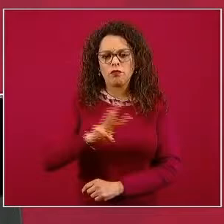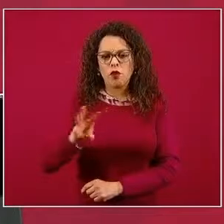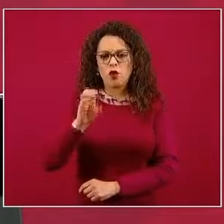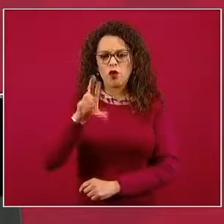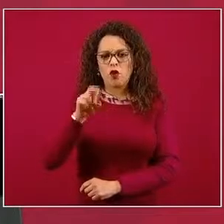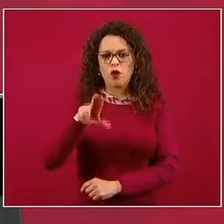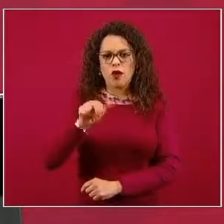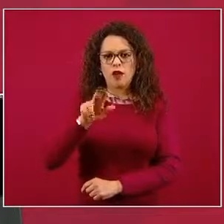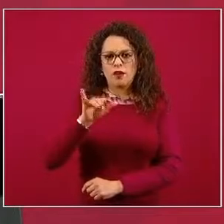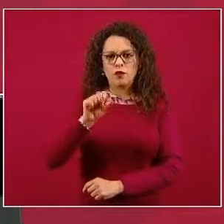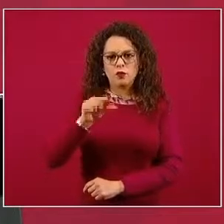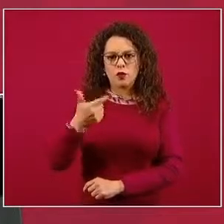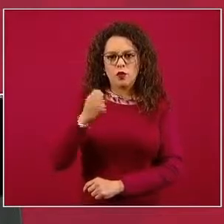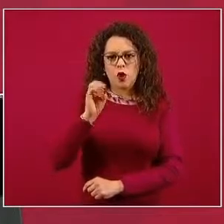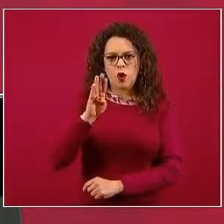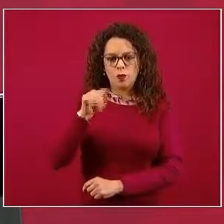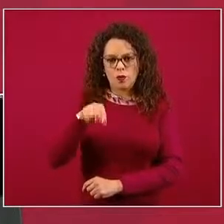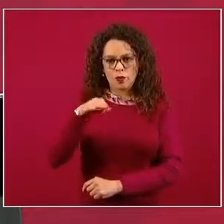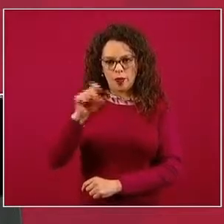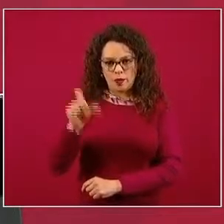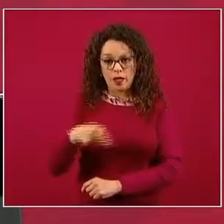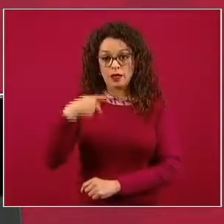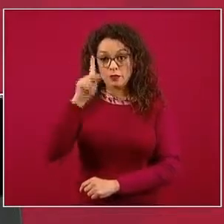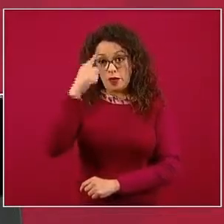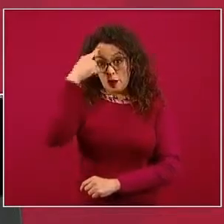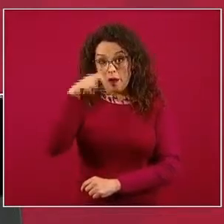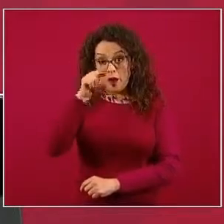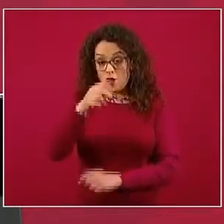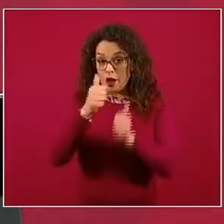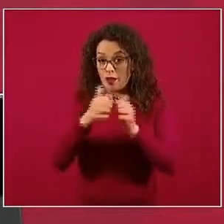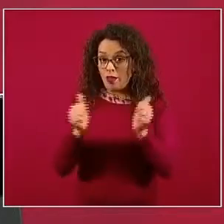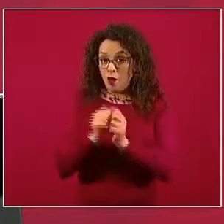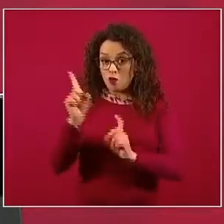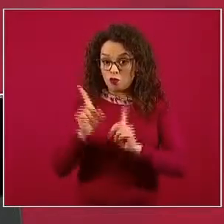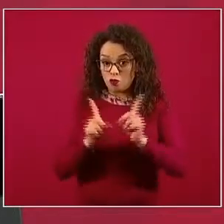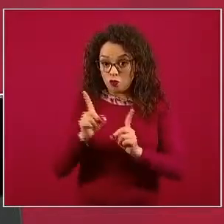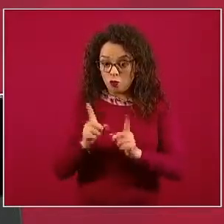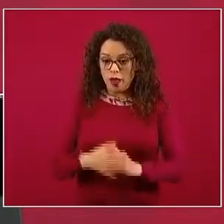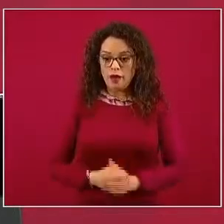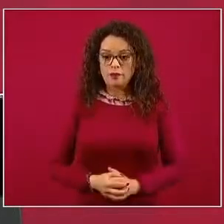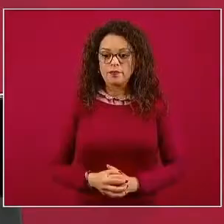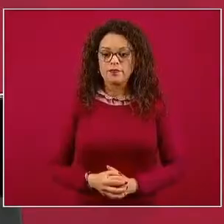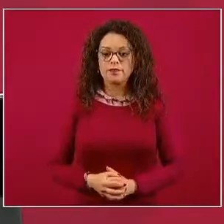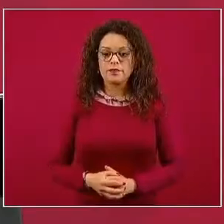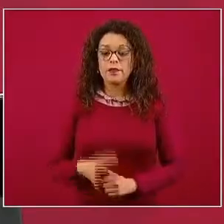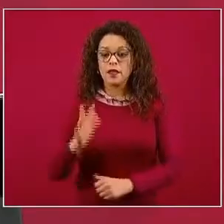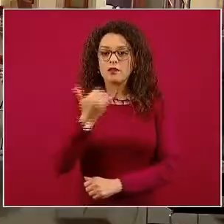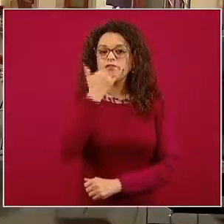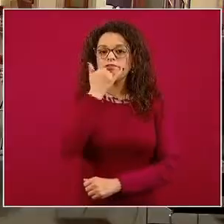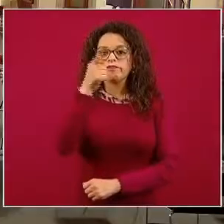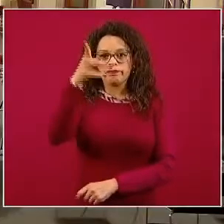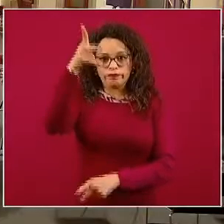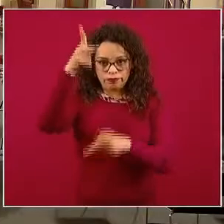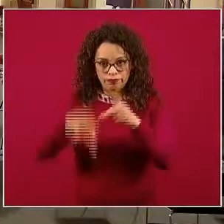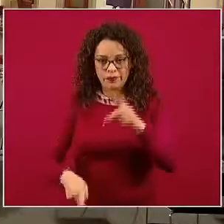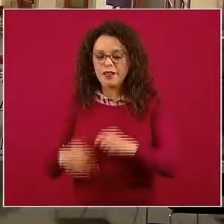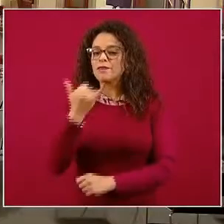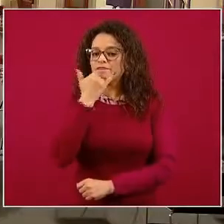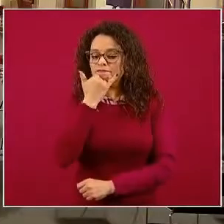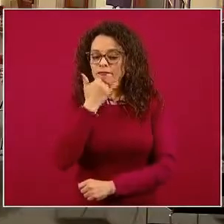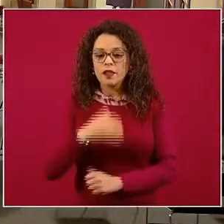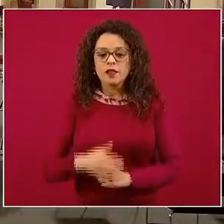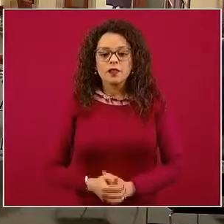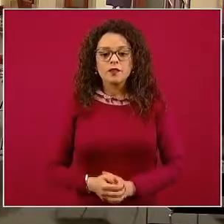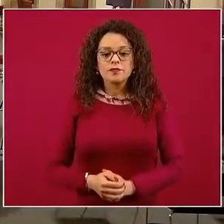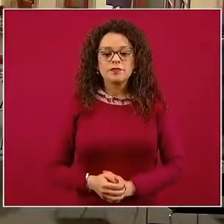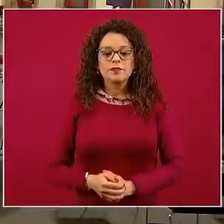coronavirus.gov.mx, pero para que no se vaya con la duda antes de que pueda ver el material. Perdón la interrupción, perdón, mil disculpas. No, me refiero